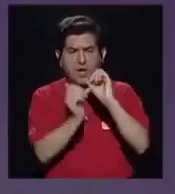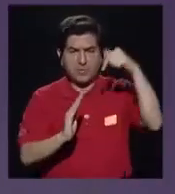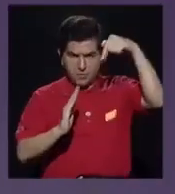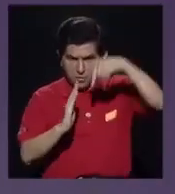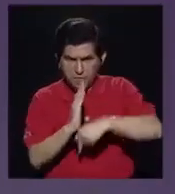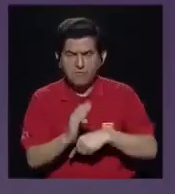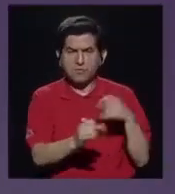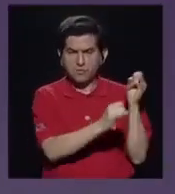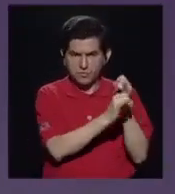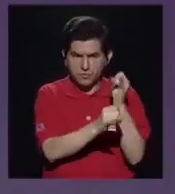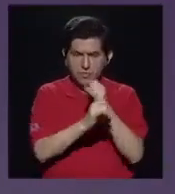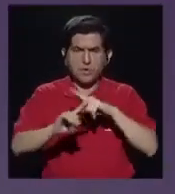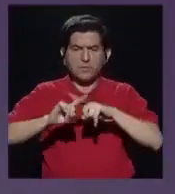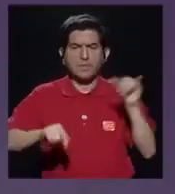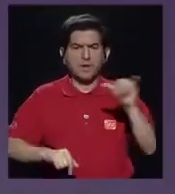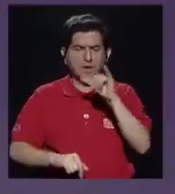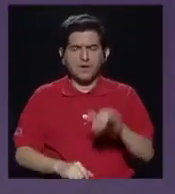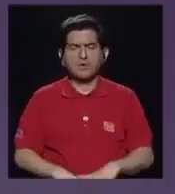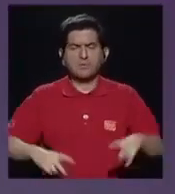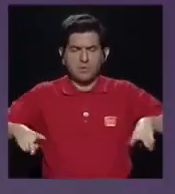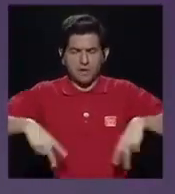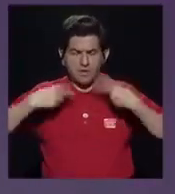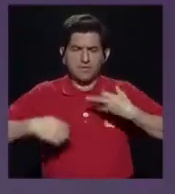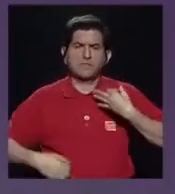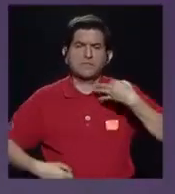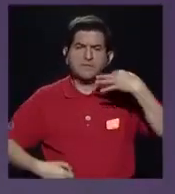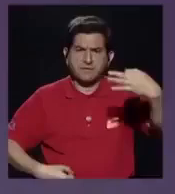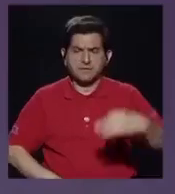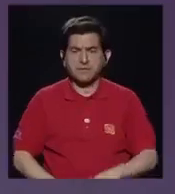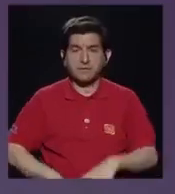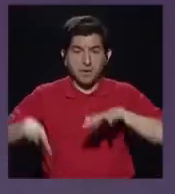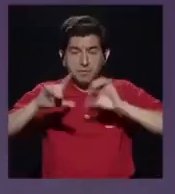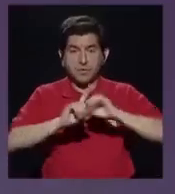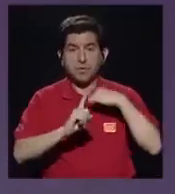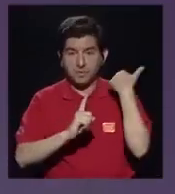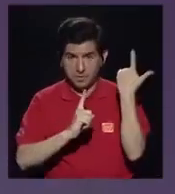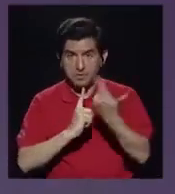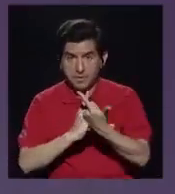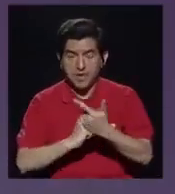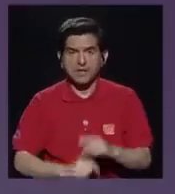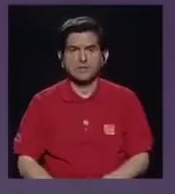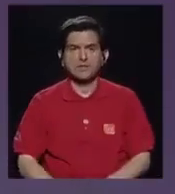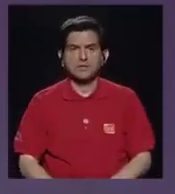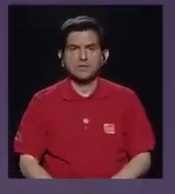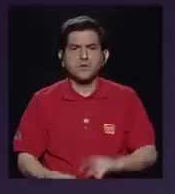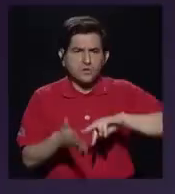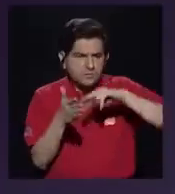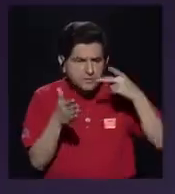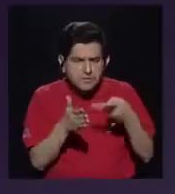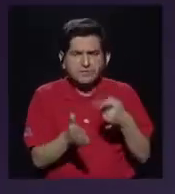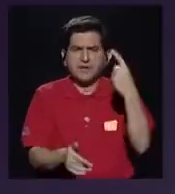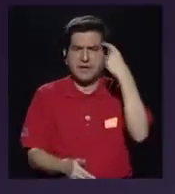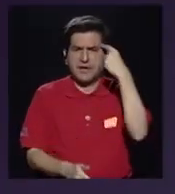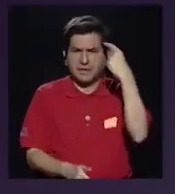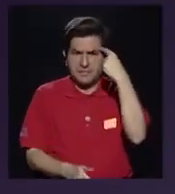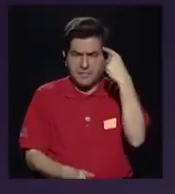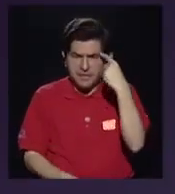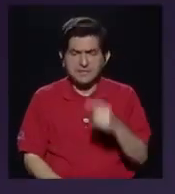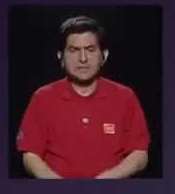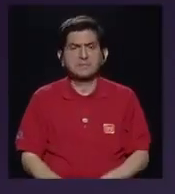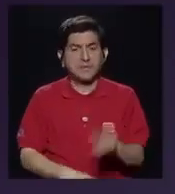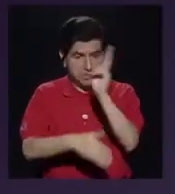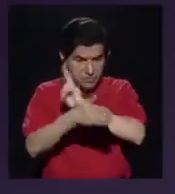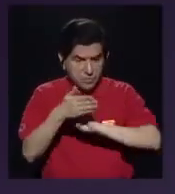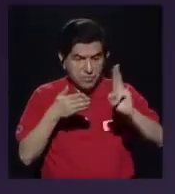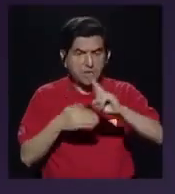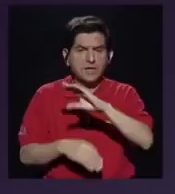a nivel institucional pero también a nivel de la vida cotidiana Son movimientos sociales este implica también pensamiento académico implican también